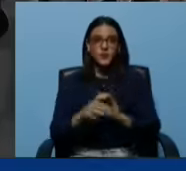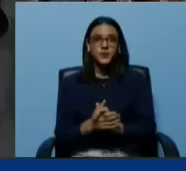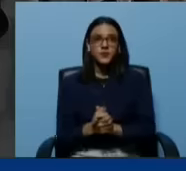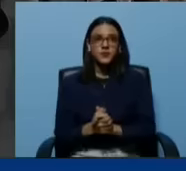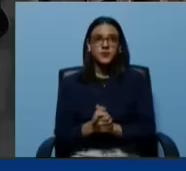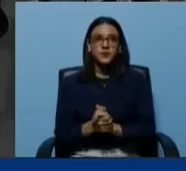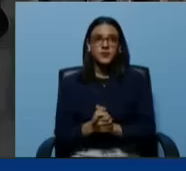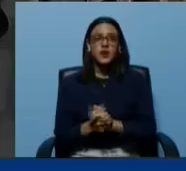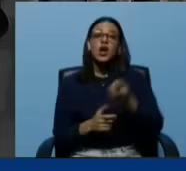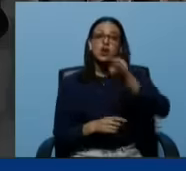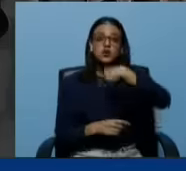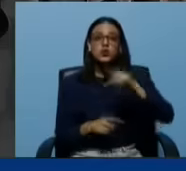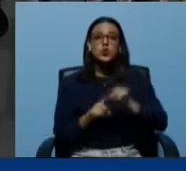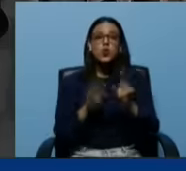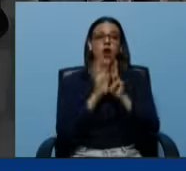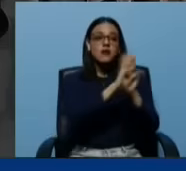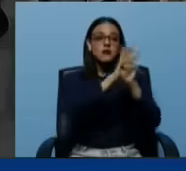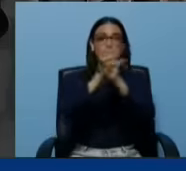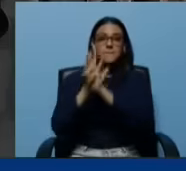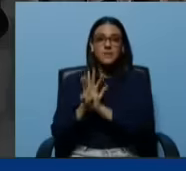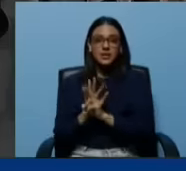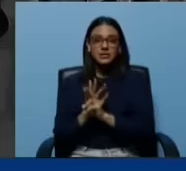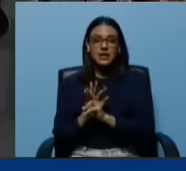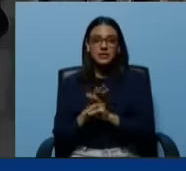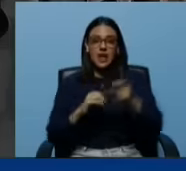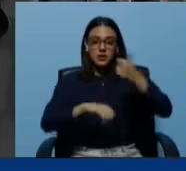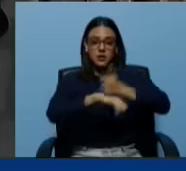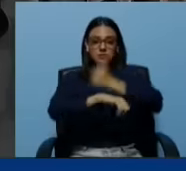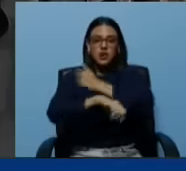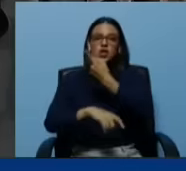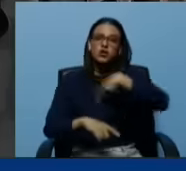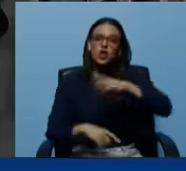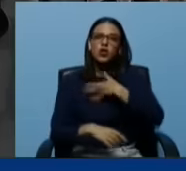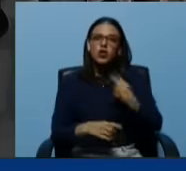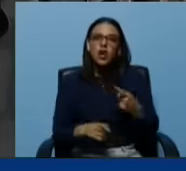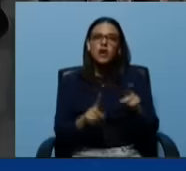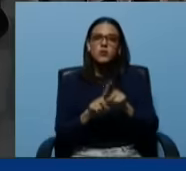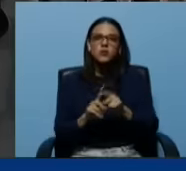En su nombre, queremos reiterar